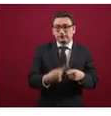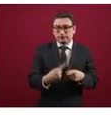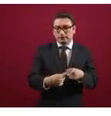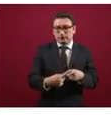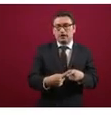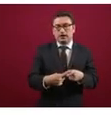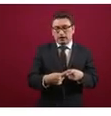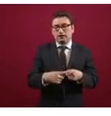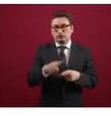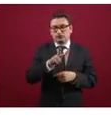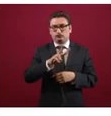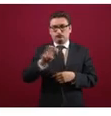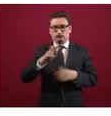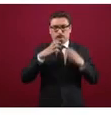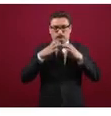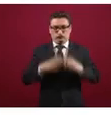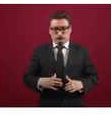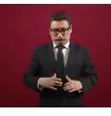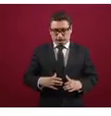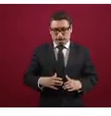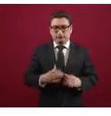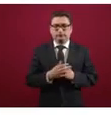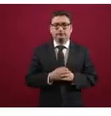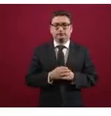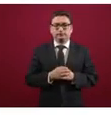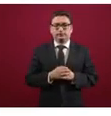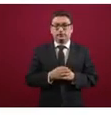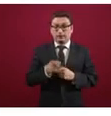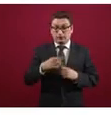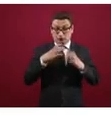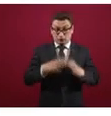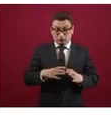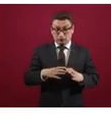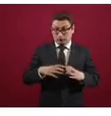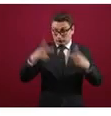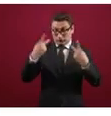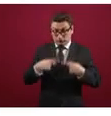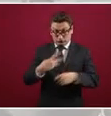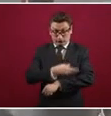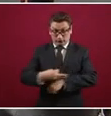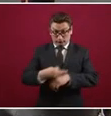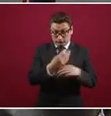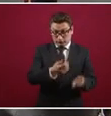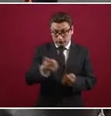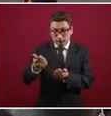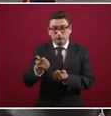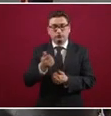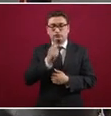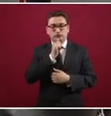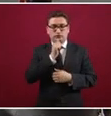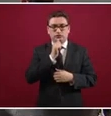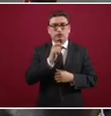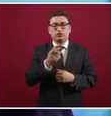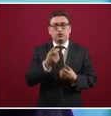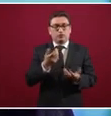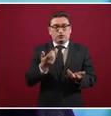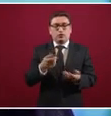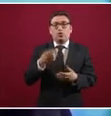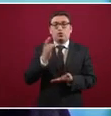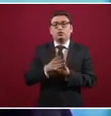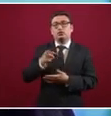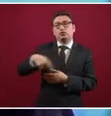cuerpos esto no quiere decir que estos cuerpos hayan sido entregados simplemente es lo que las propias fiscalías y